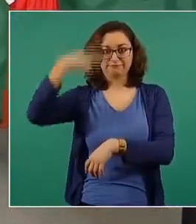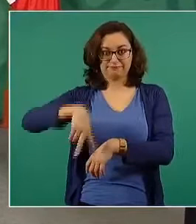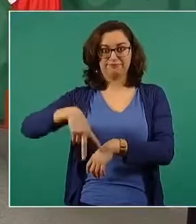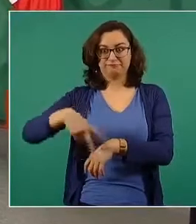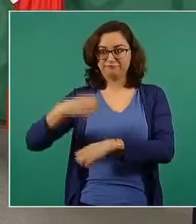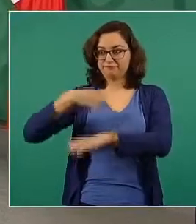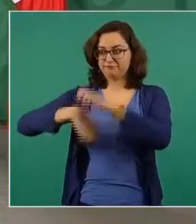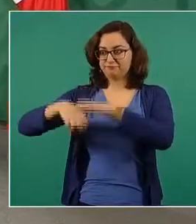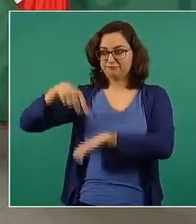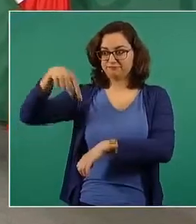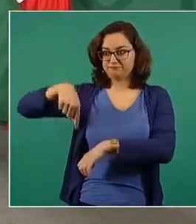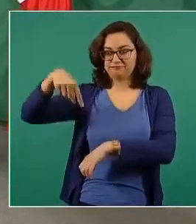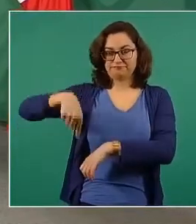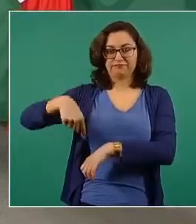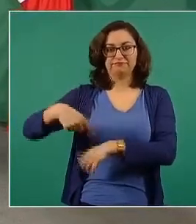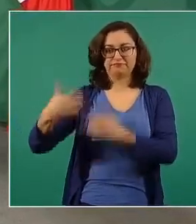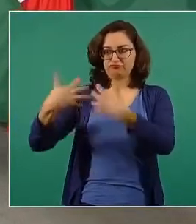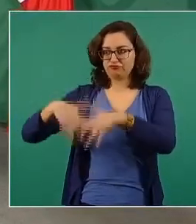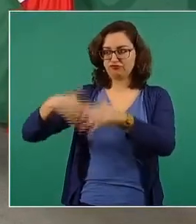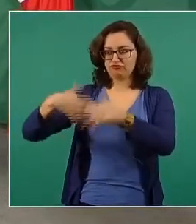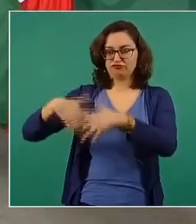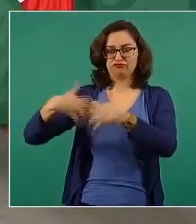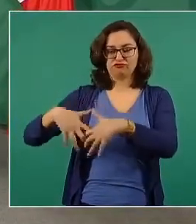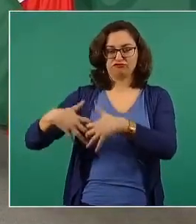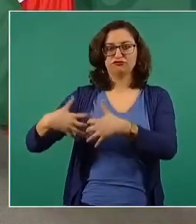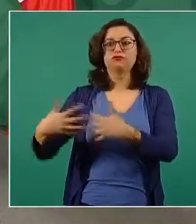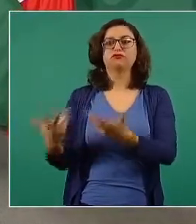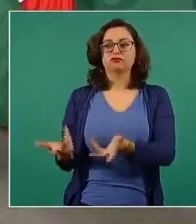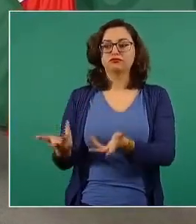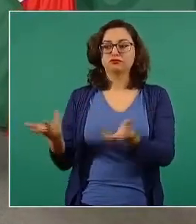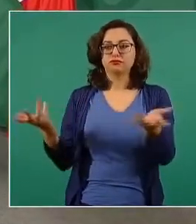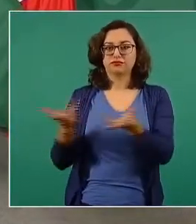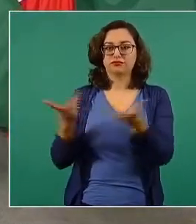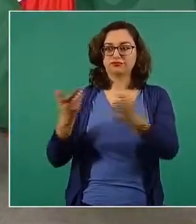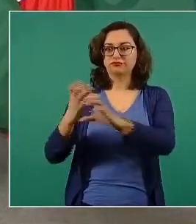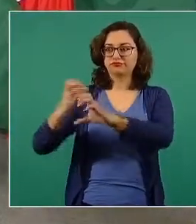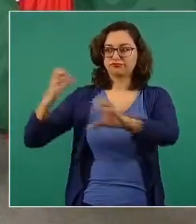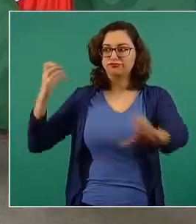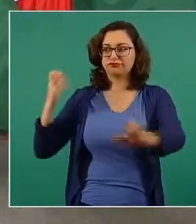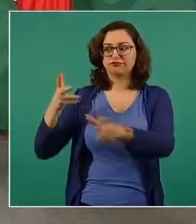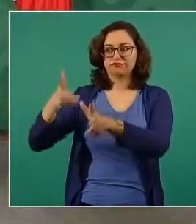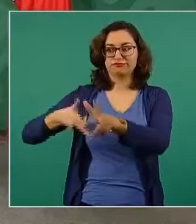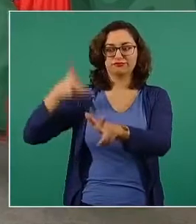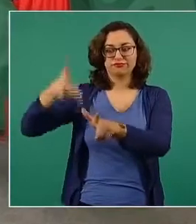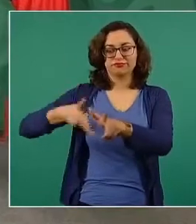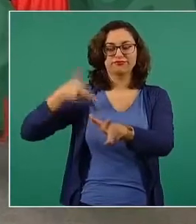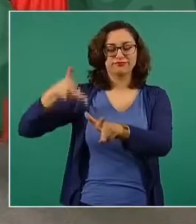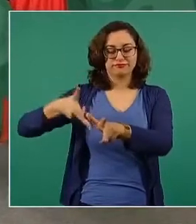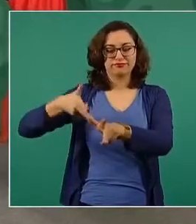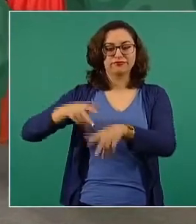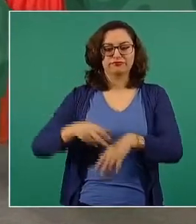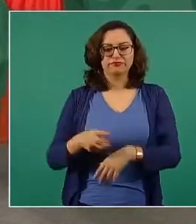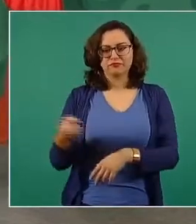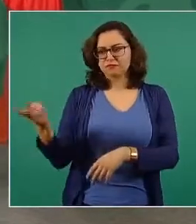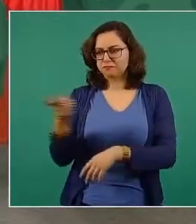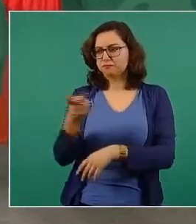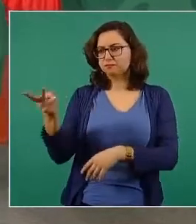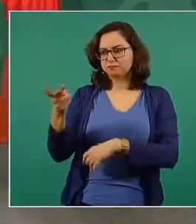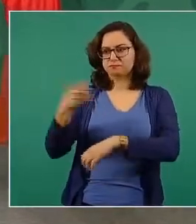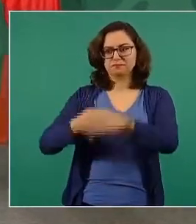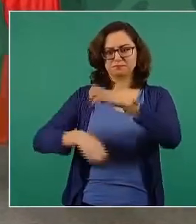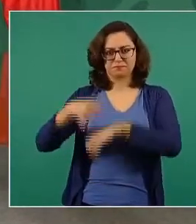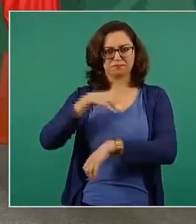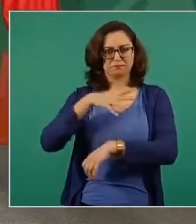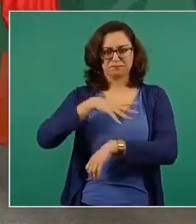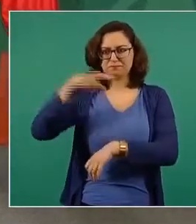dos empresas tienen plantas en nuestro país, de modo que